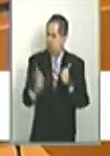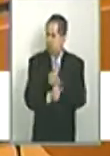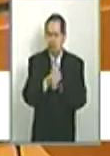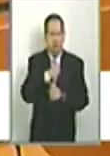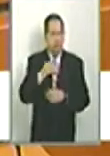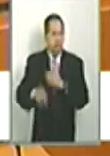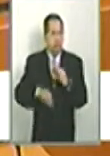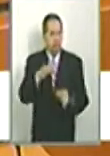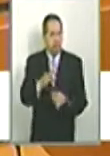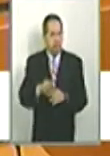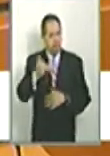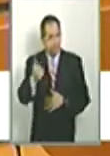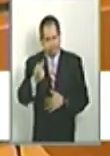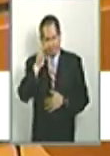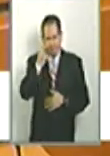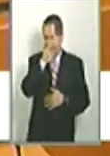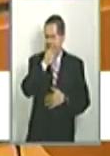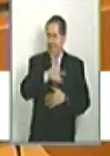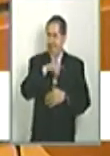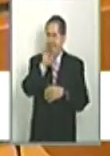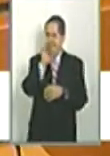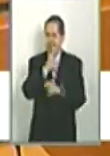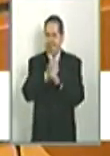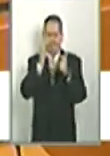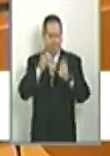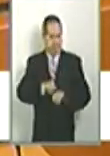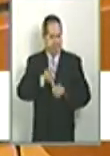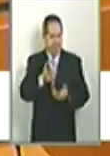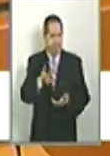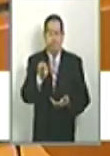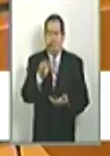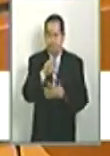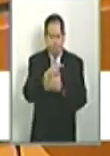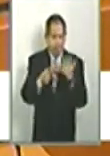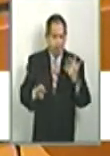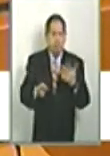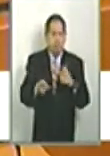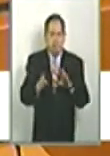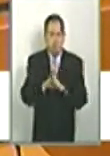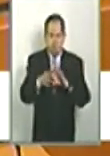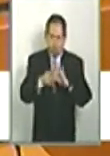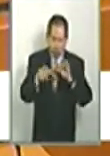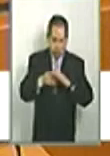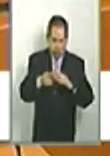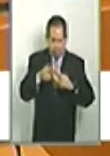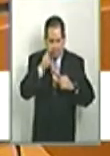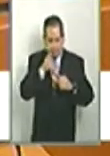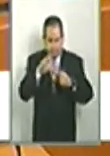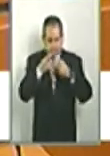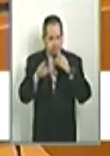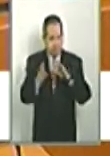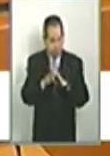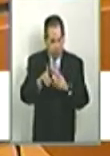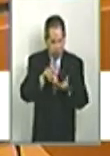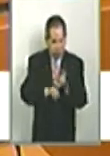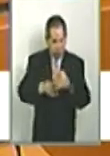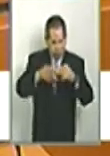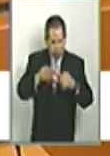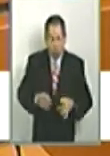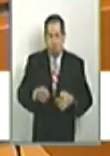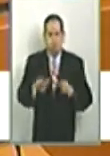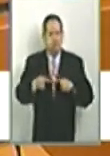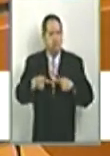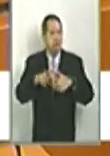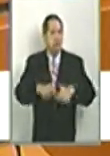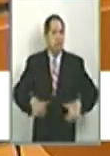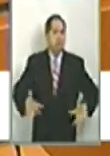democracia en nuestro país, y con medidas que siempre se buscó que fueran por el bien de la